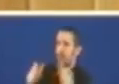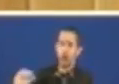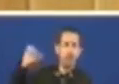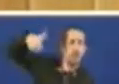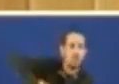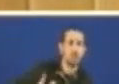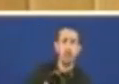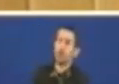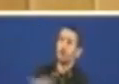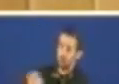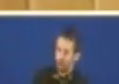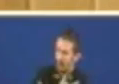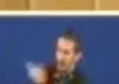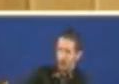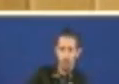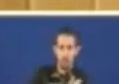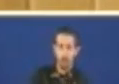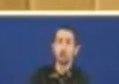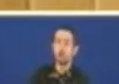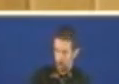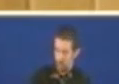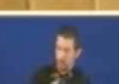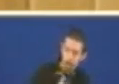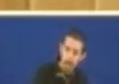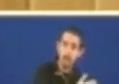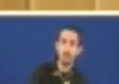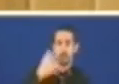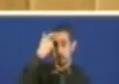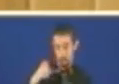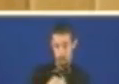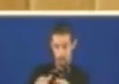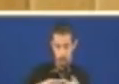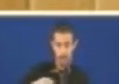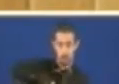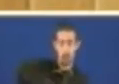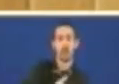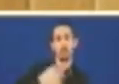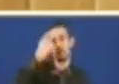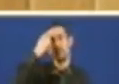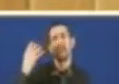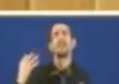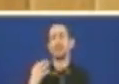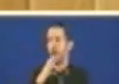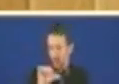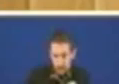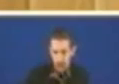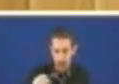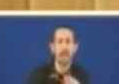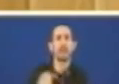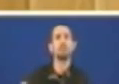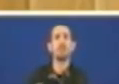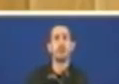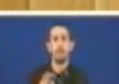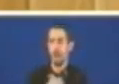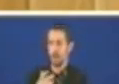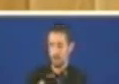Eu o que quero saber, o que queremos saber desde o Bloque Nacionalista Galego é que se vai facer para acabar con